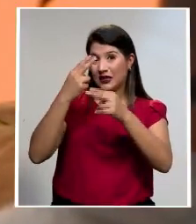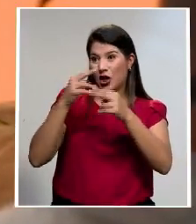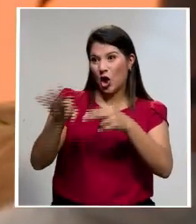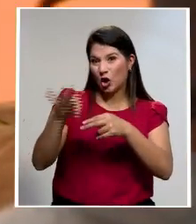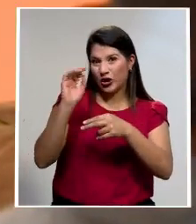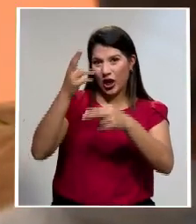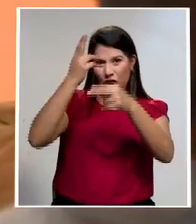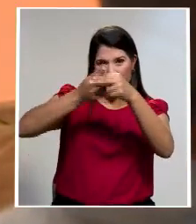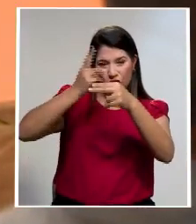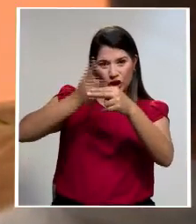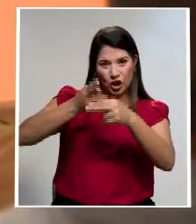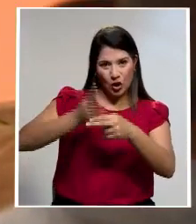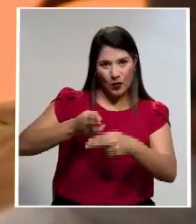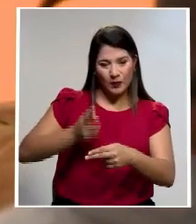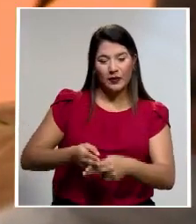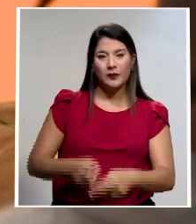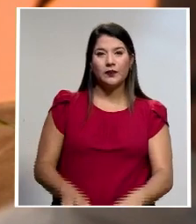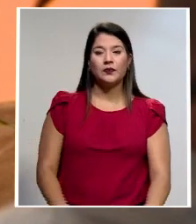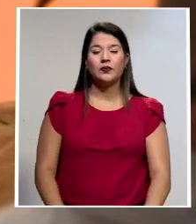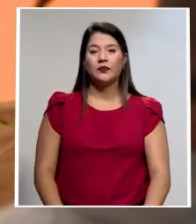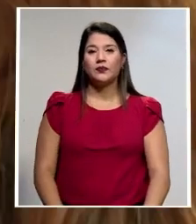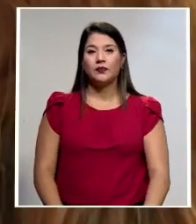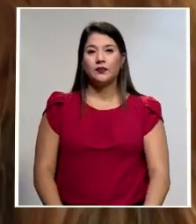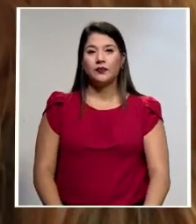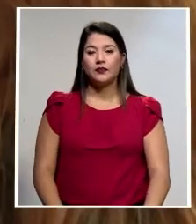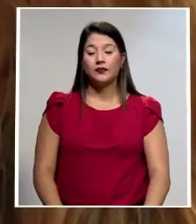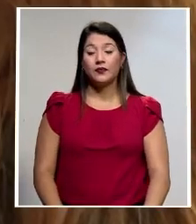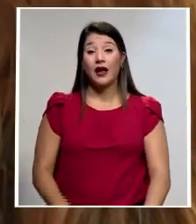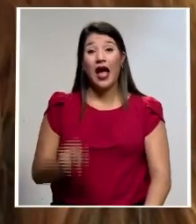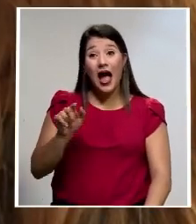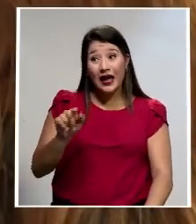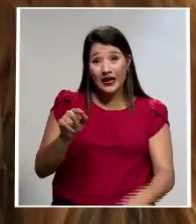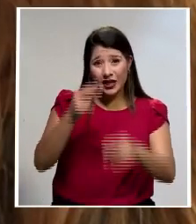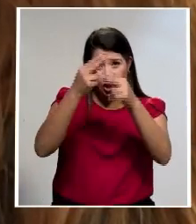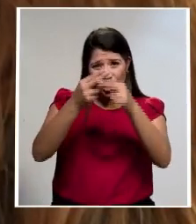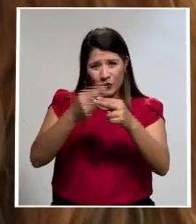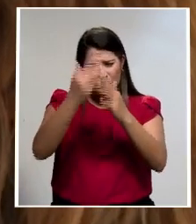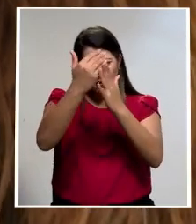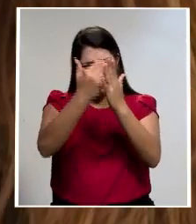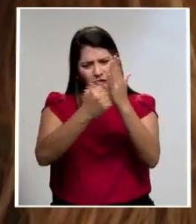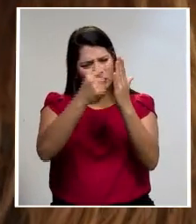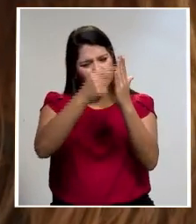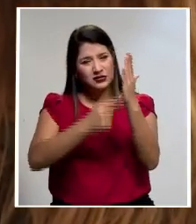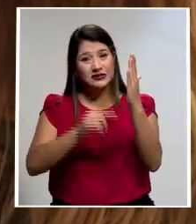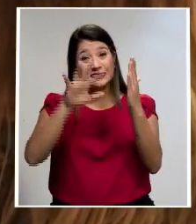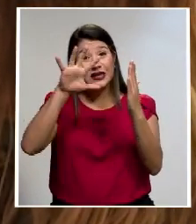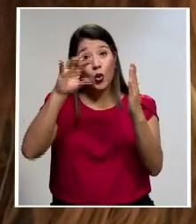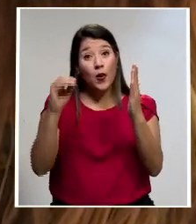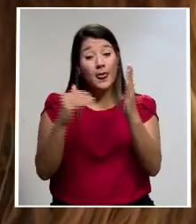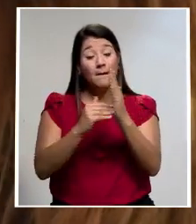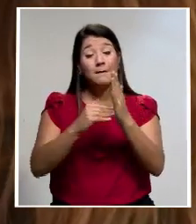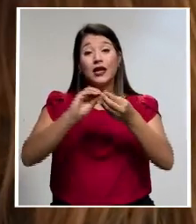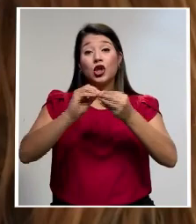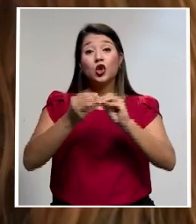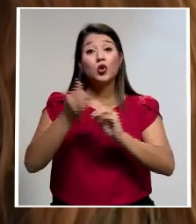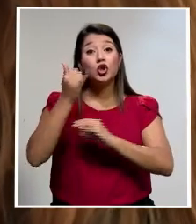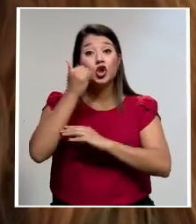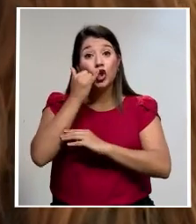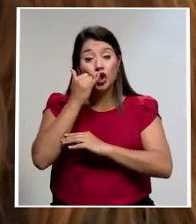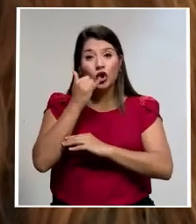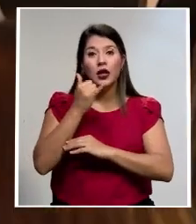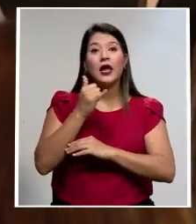y la ONG Amnistía Internacional. En ella aparecen 50.000 números de teléfono seleccionados por